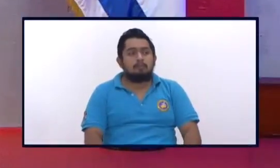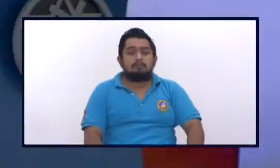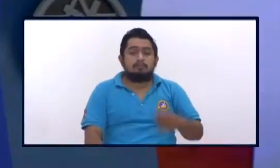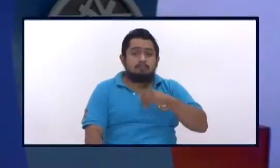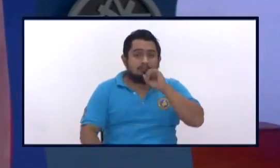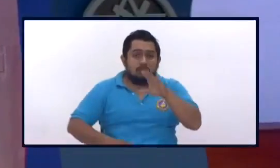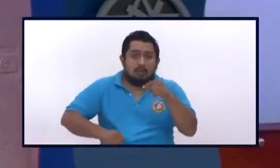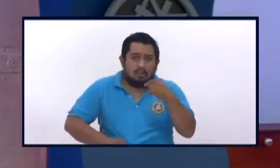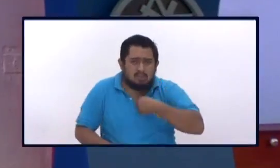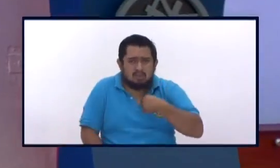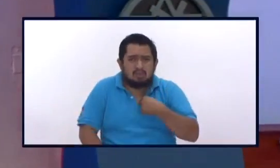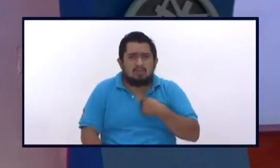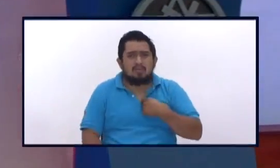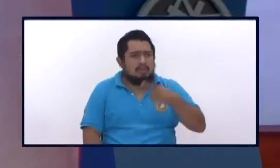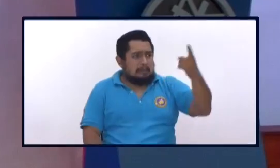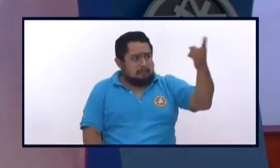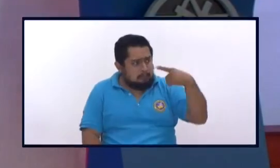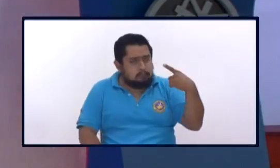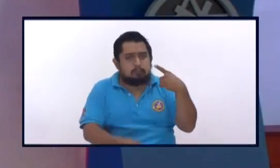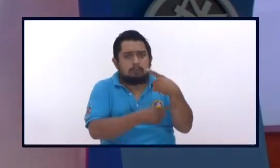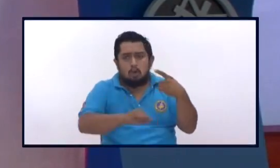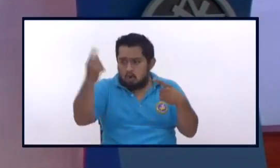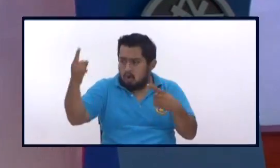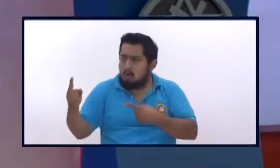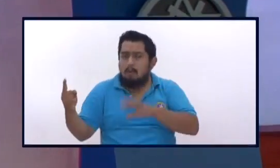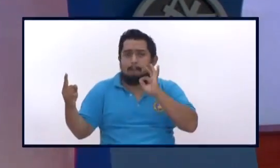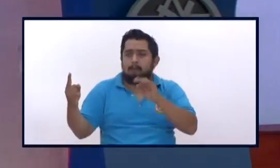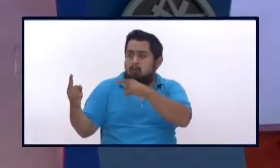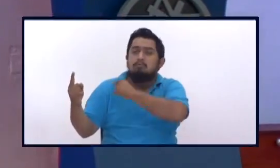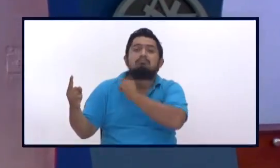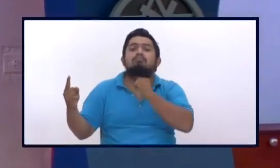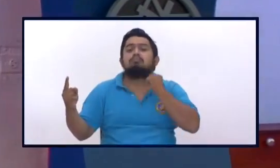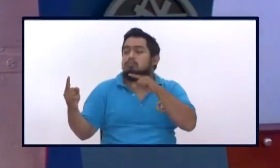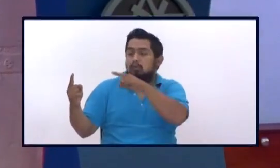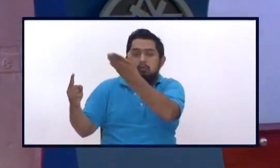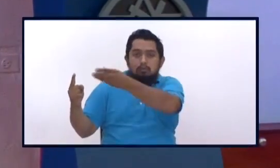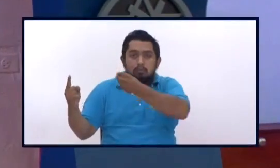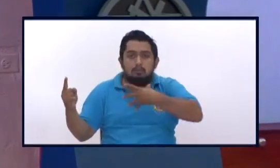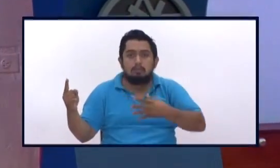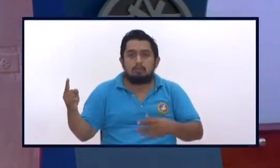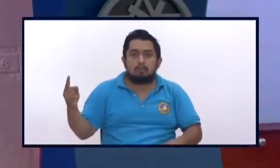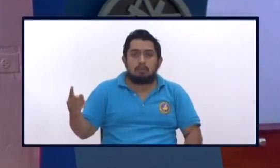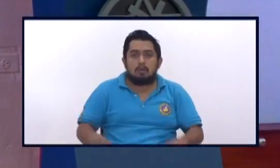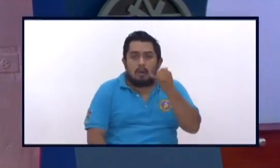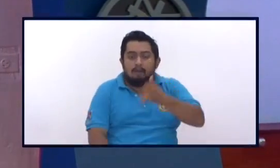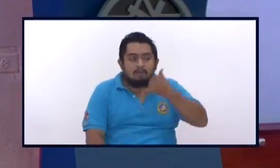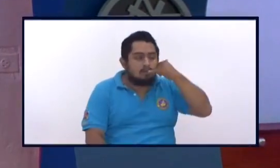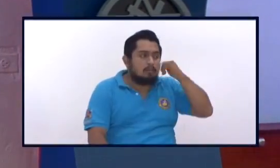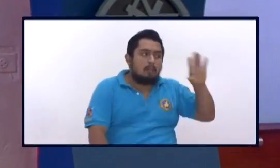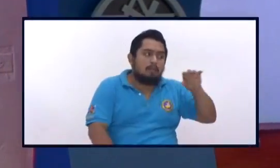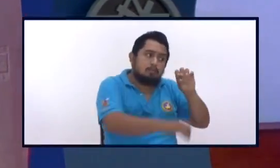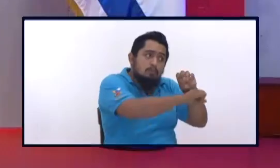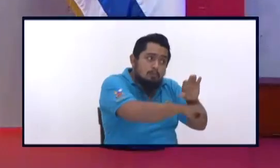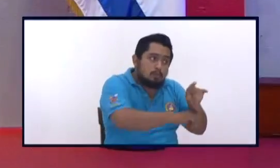yo he recibido grandes lecciones de buenos amigos sacerdotes católicos que hacen una llamada mira te quiero dar un